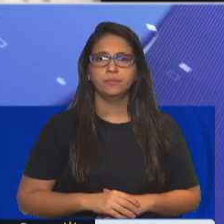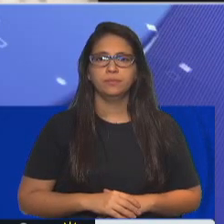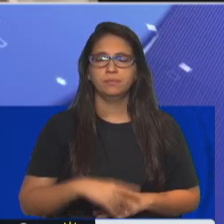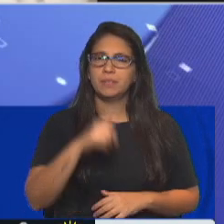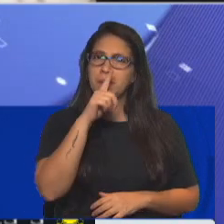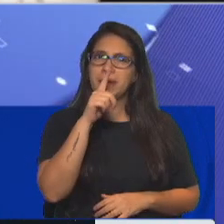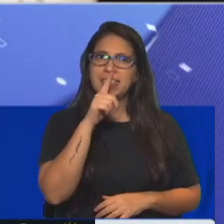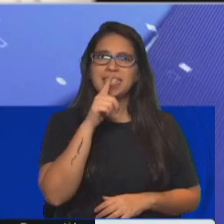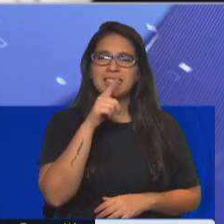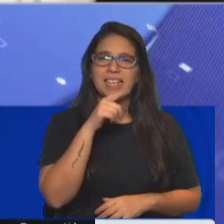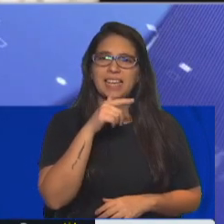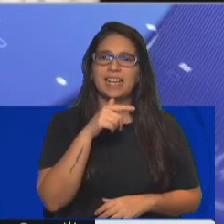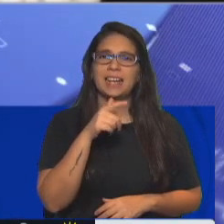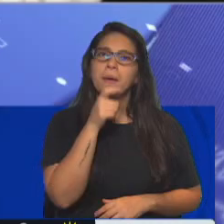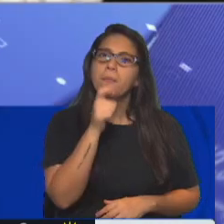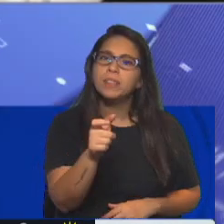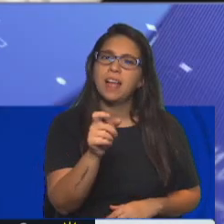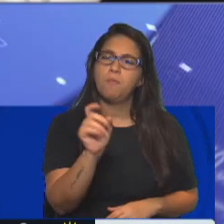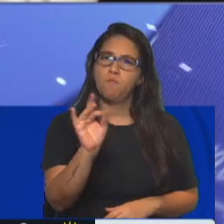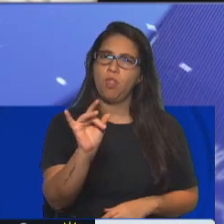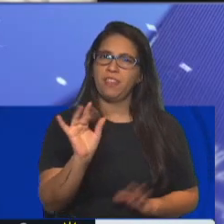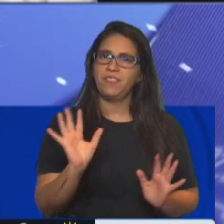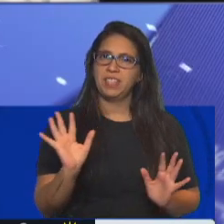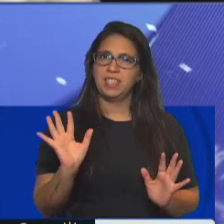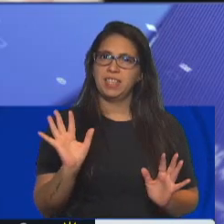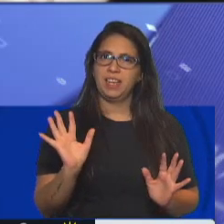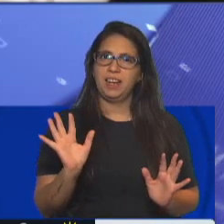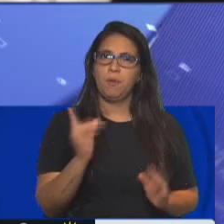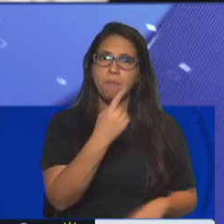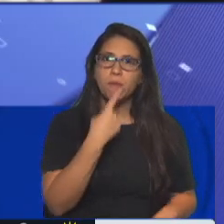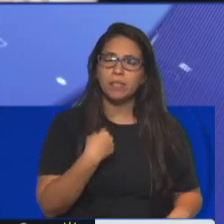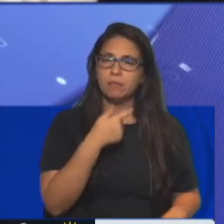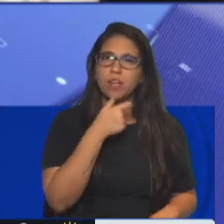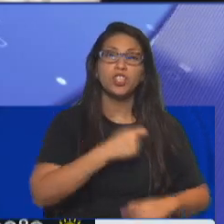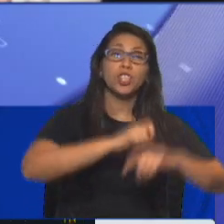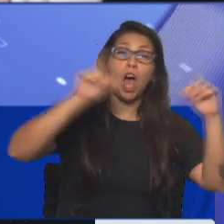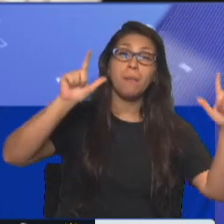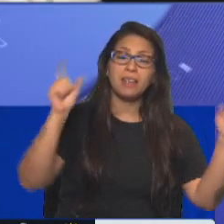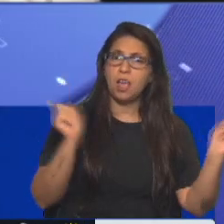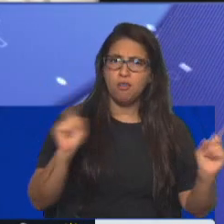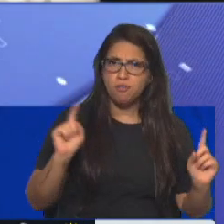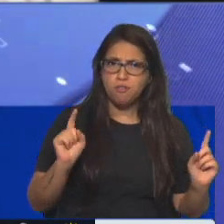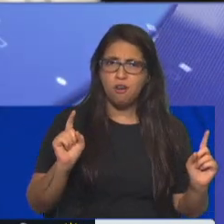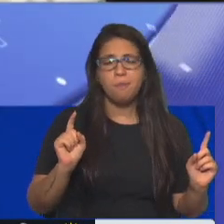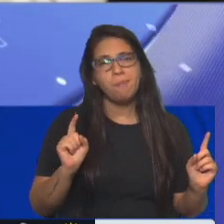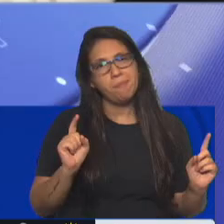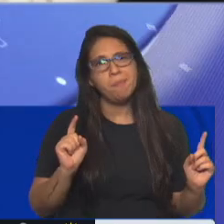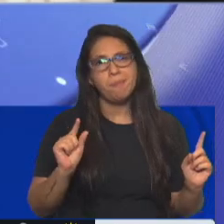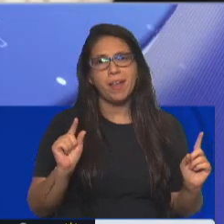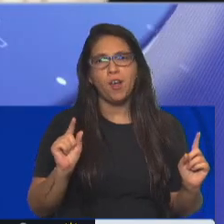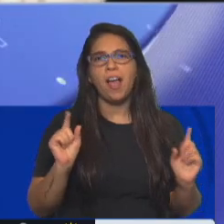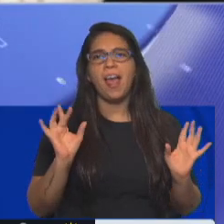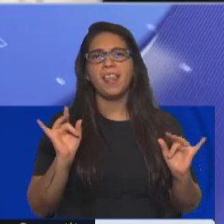hace difícil la respuesta. Creo que no sorprende, pero sí lo hace demasiado difícil